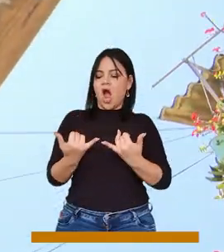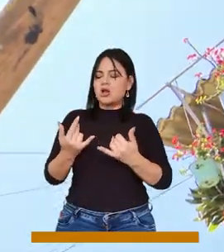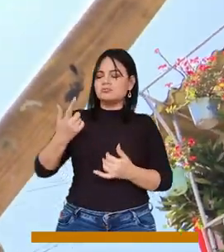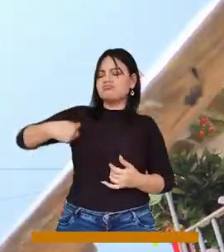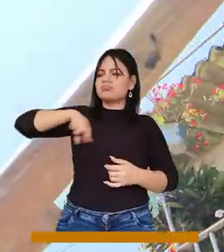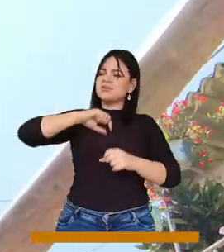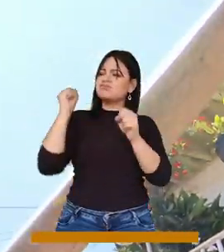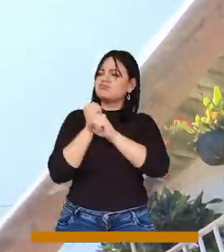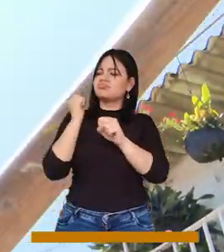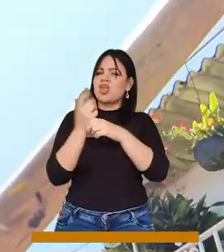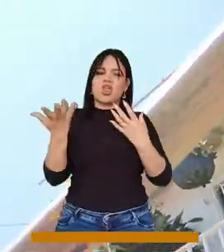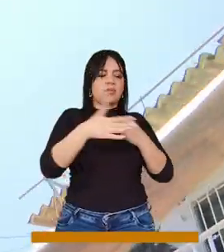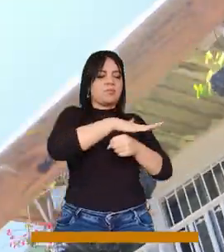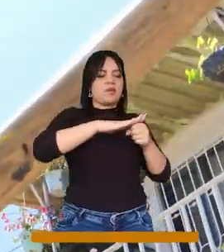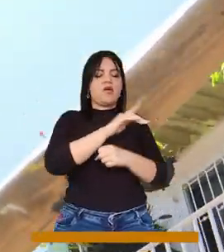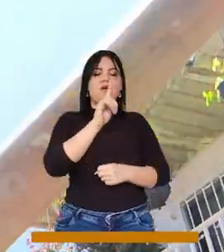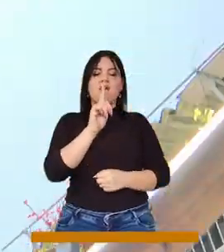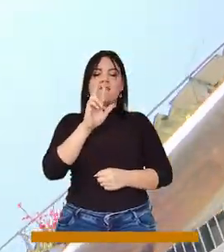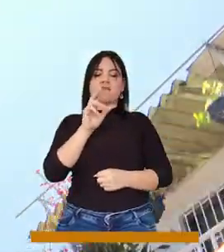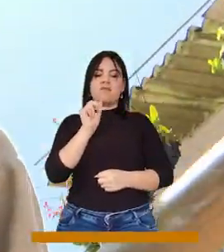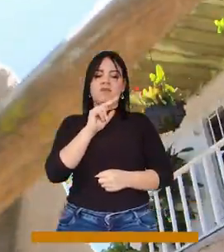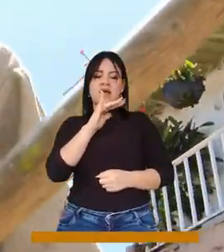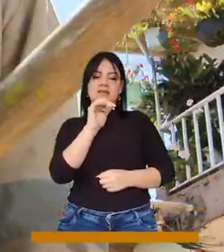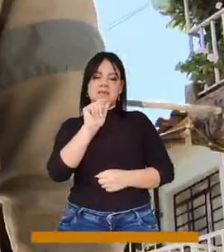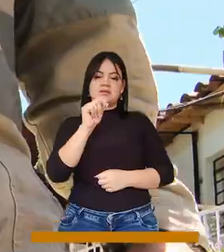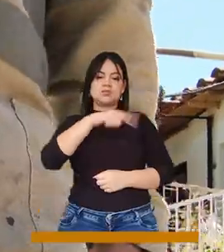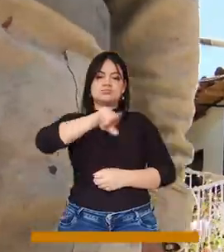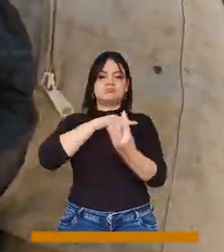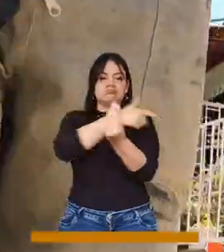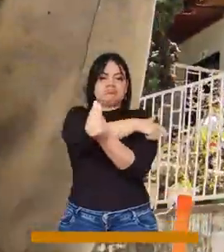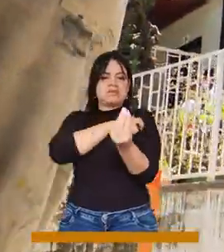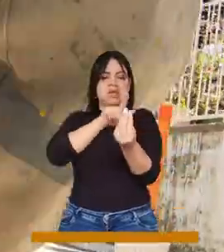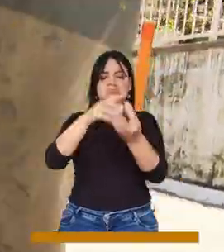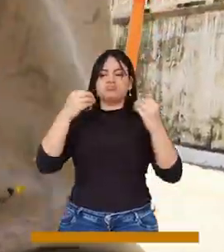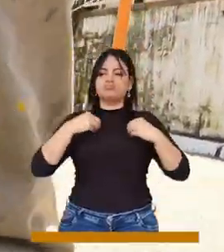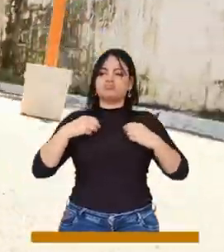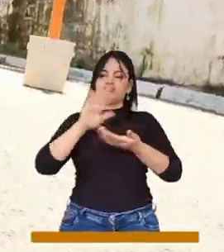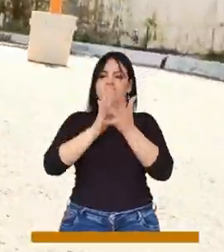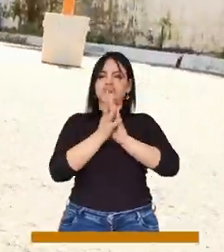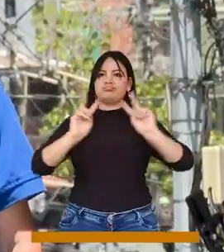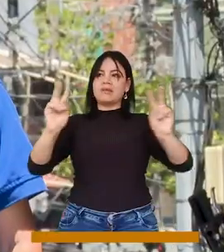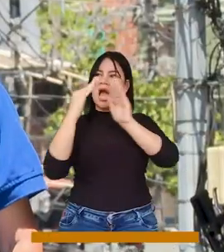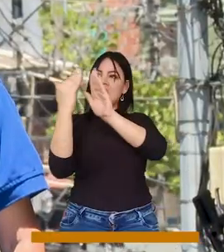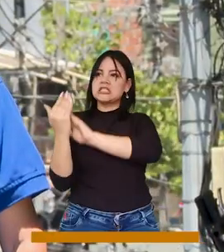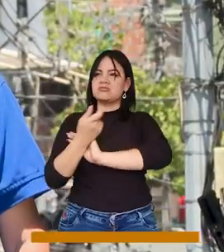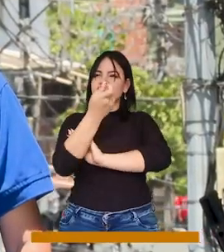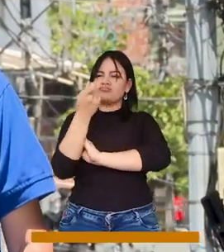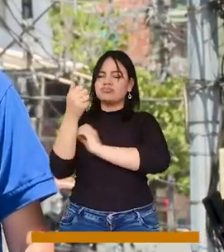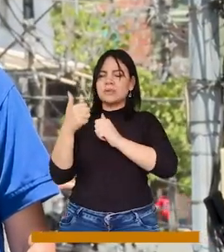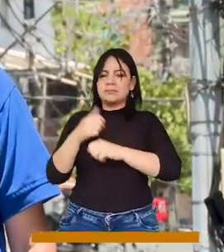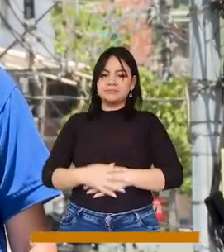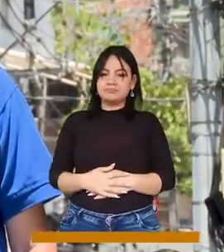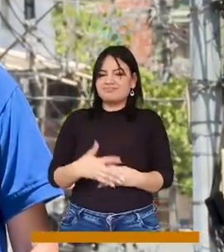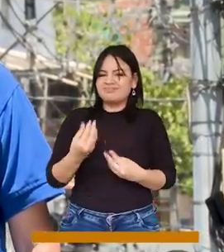Estamos hoy trabajando acá en el barrio La Francia con el Comité de Convivencia por la Cultura del Buen Vecino, llevando una labor